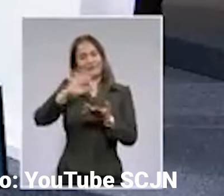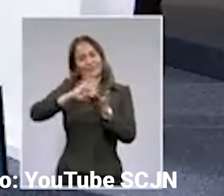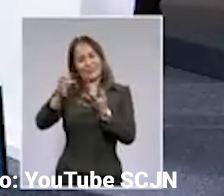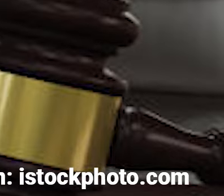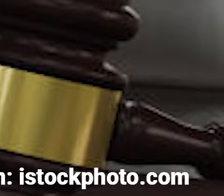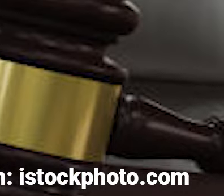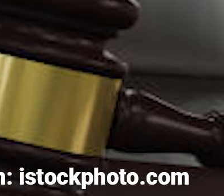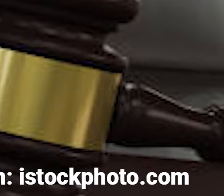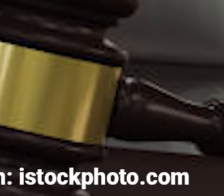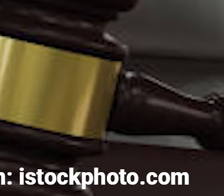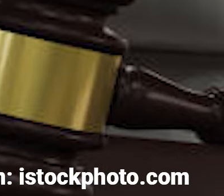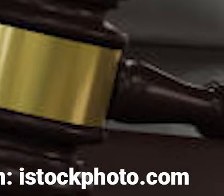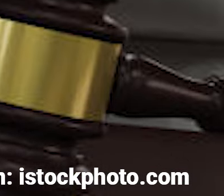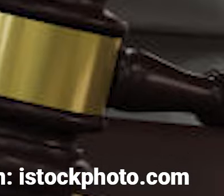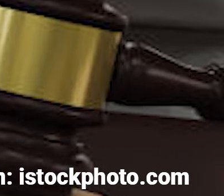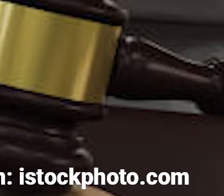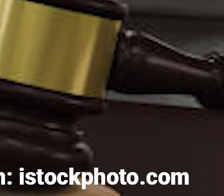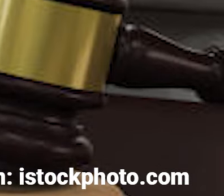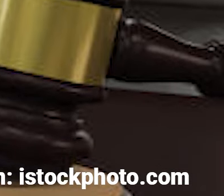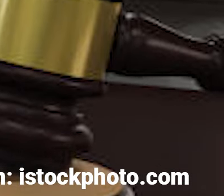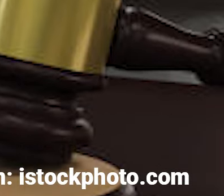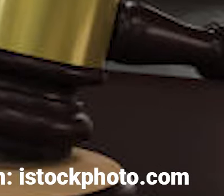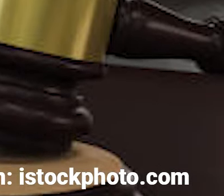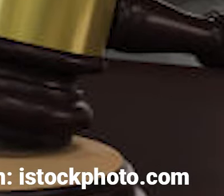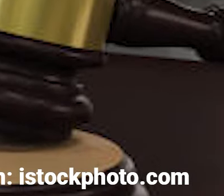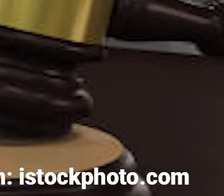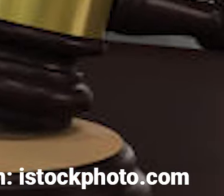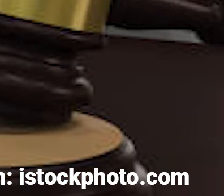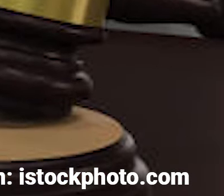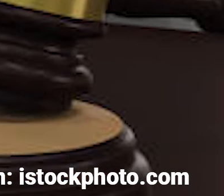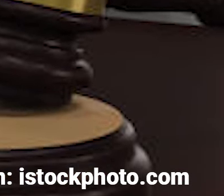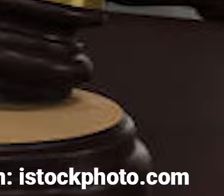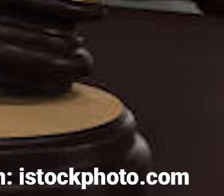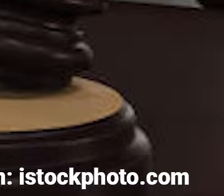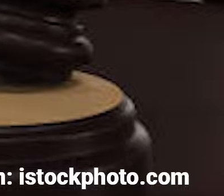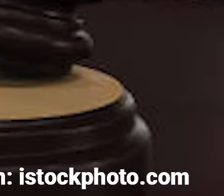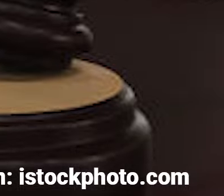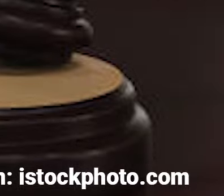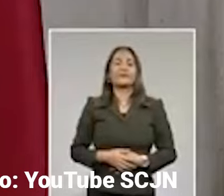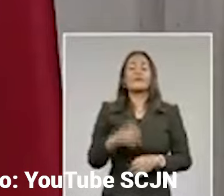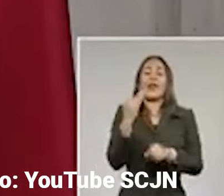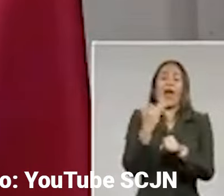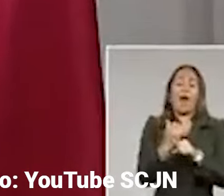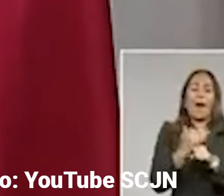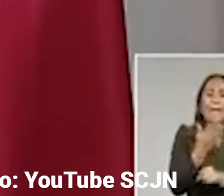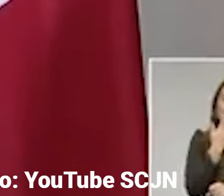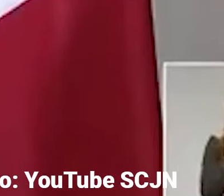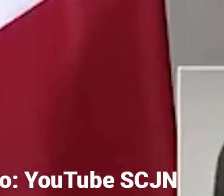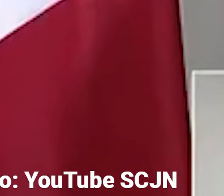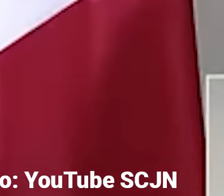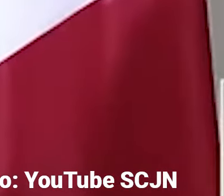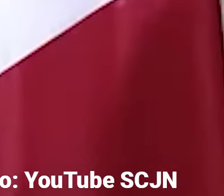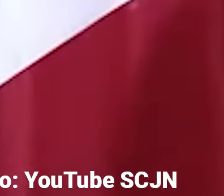Humanos enfatizó la necesidad de un diálogo inclusivo y reflexivo sobre la reforma judicial propuesta la ministra